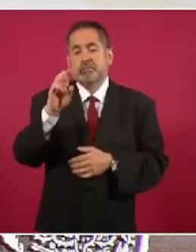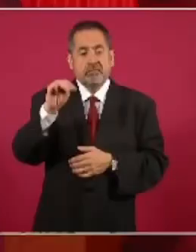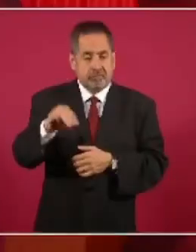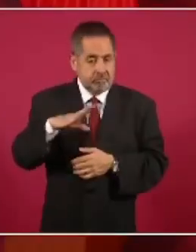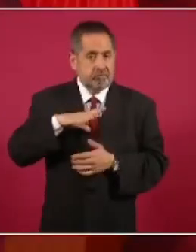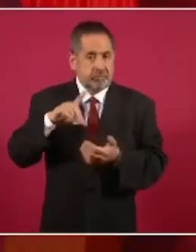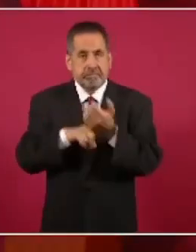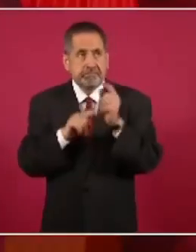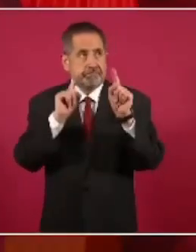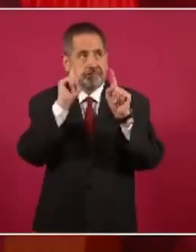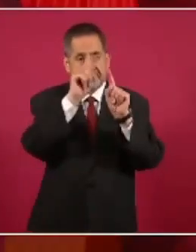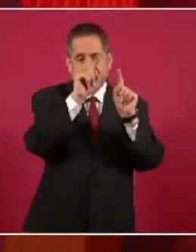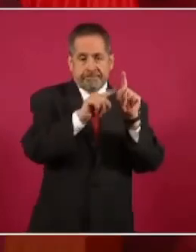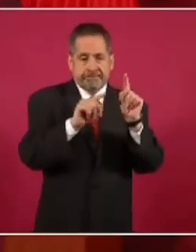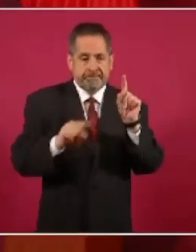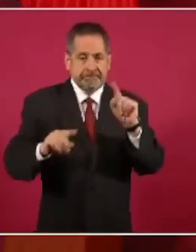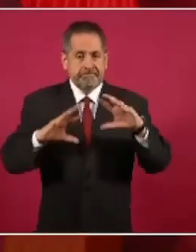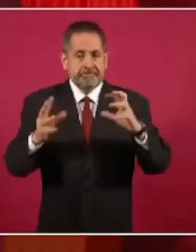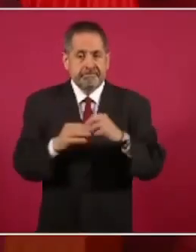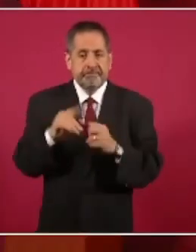cubiertos